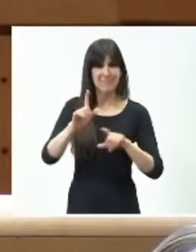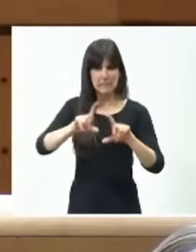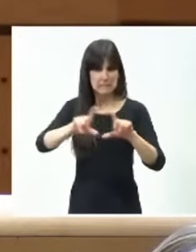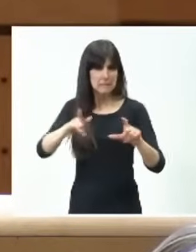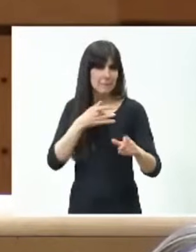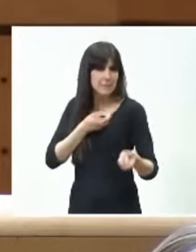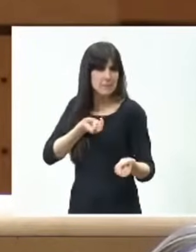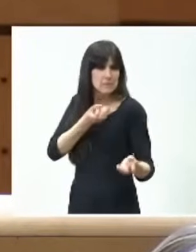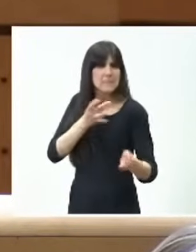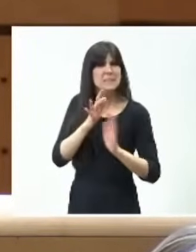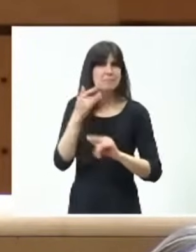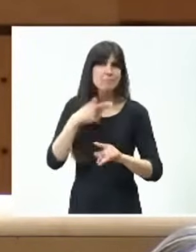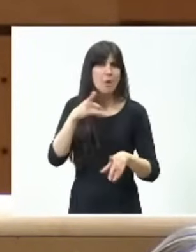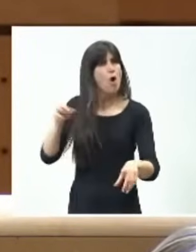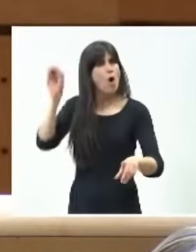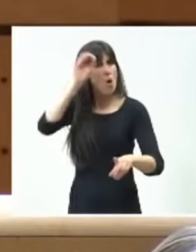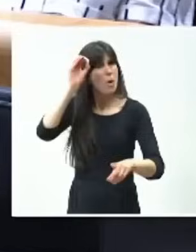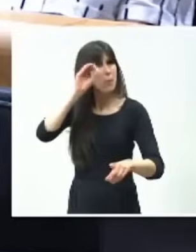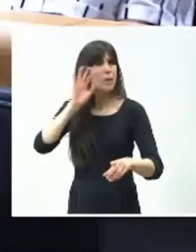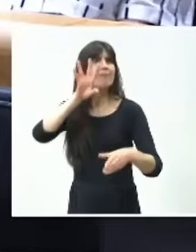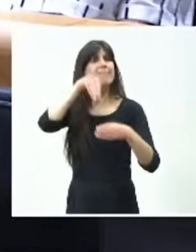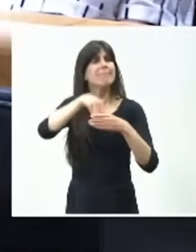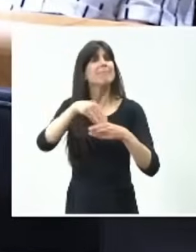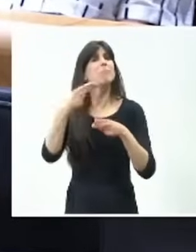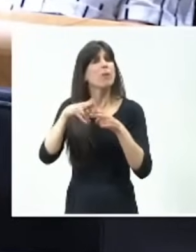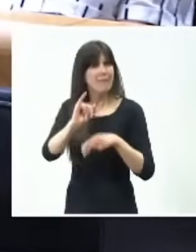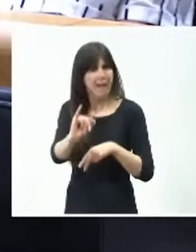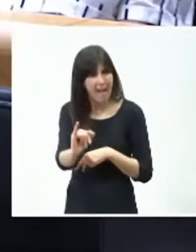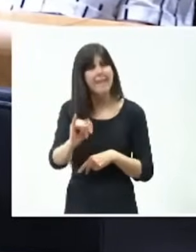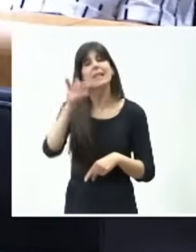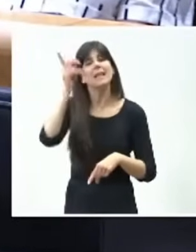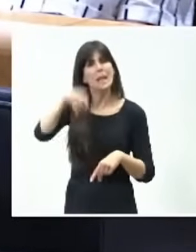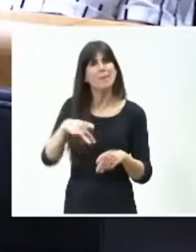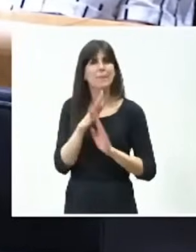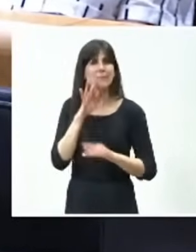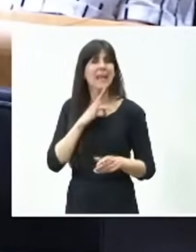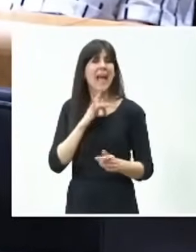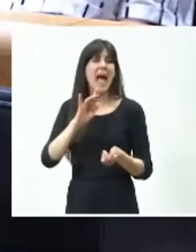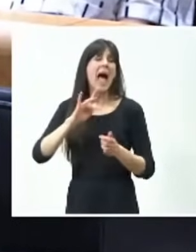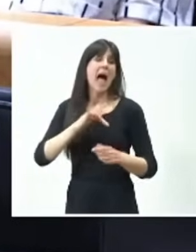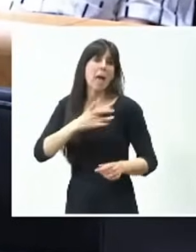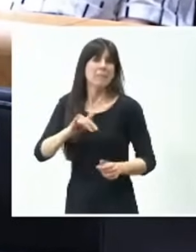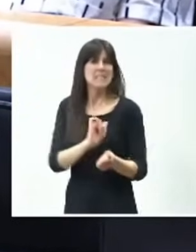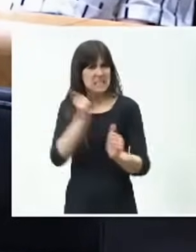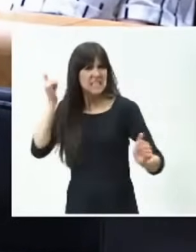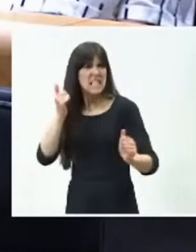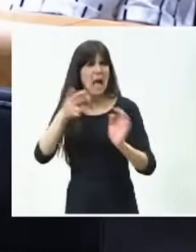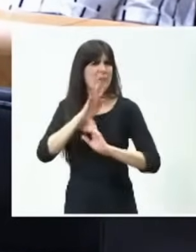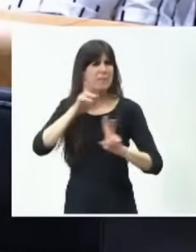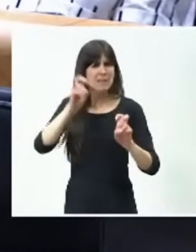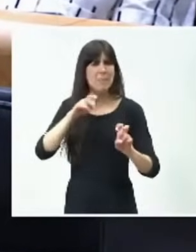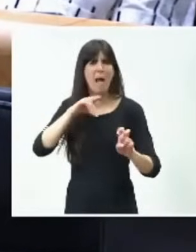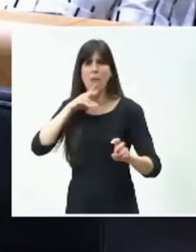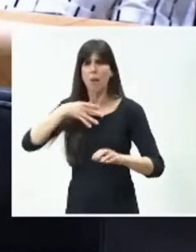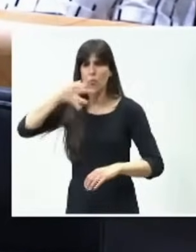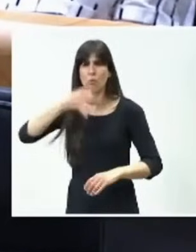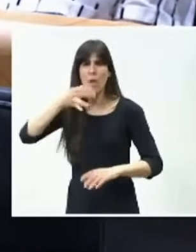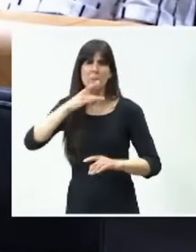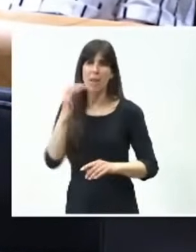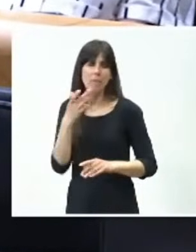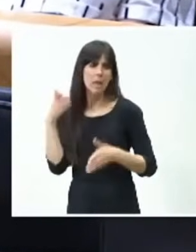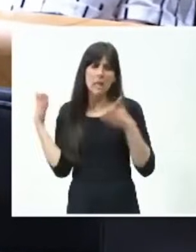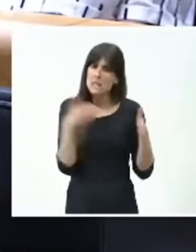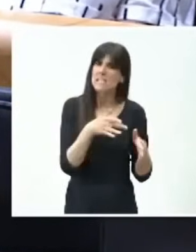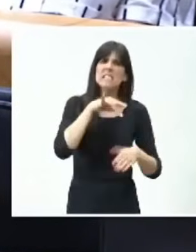declaran que Canal Sur, por ejemplo, ha dedicado muchas más horas a hablar de la amnistía que a hablar, por ejemplo, de la sanidad o de las listas de espera